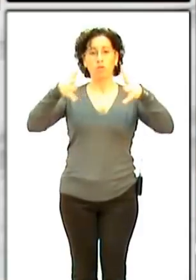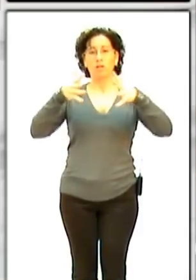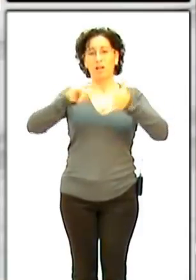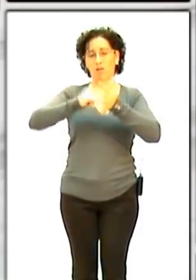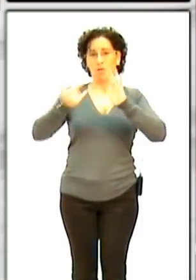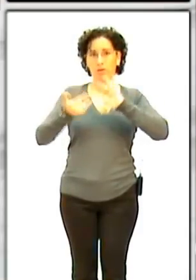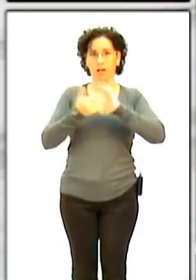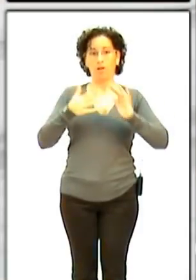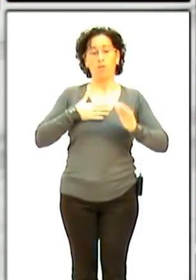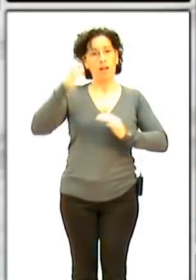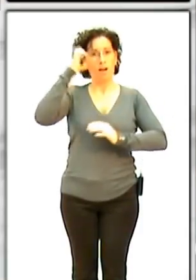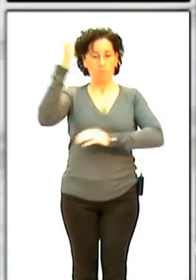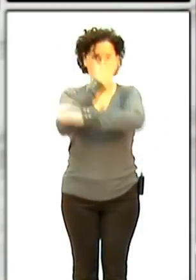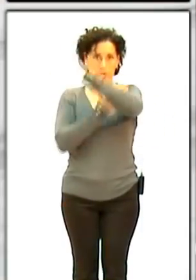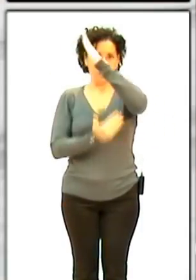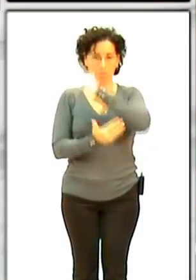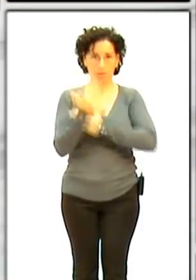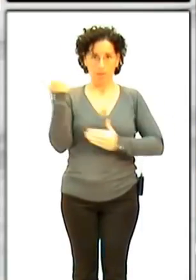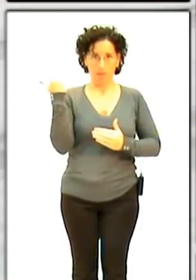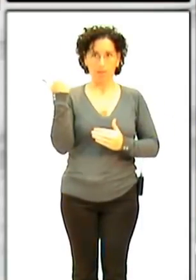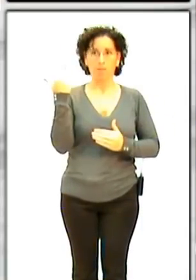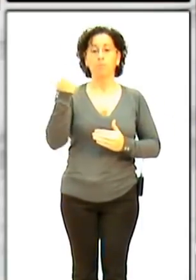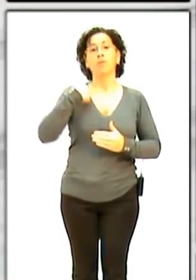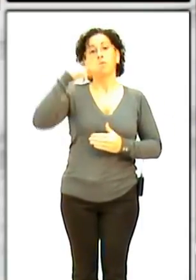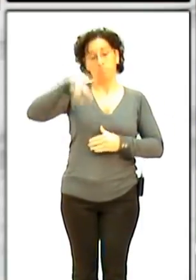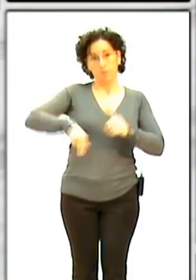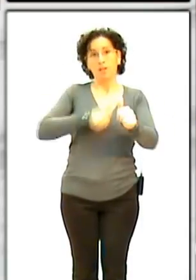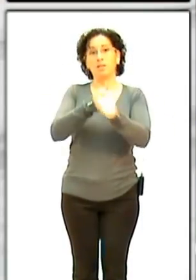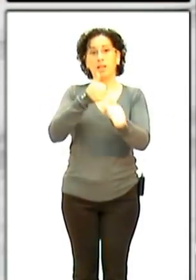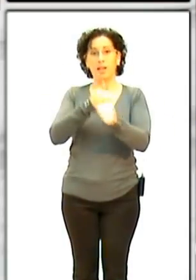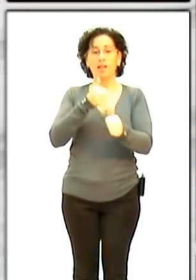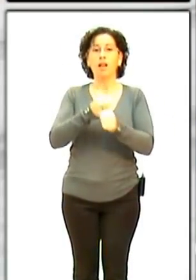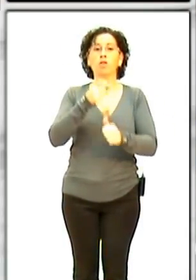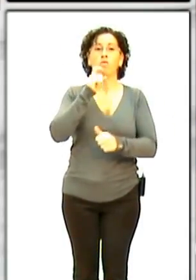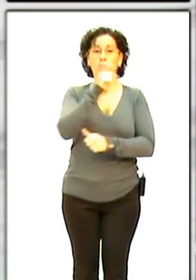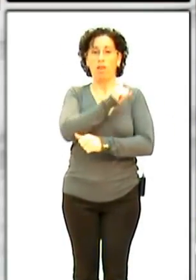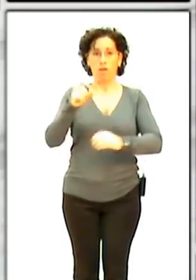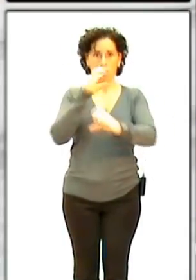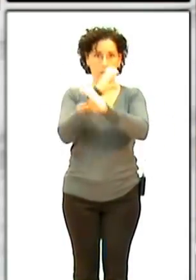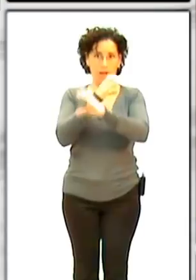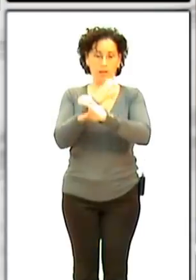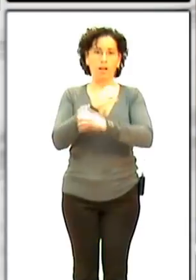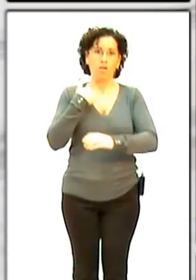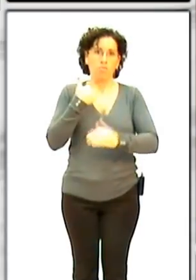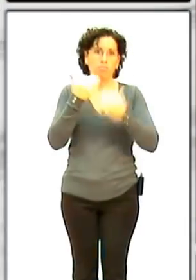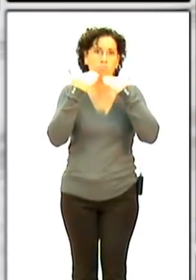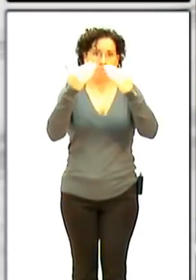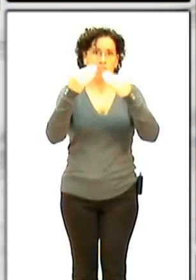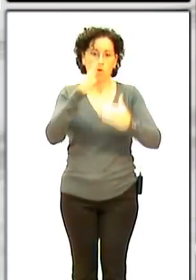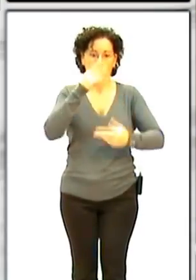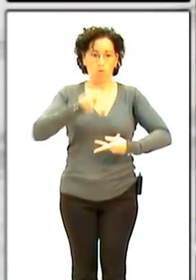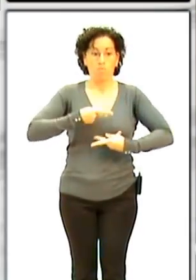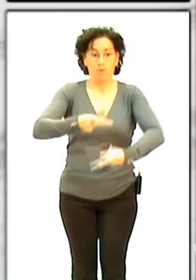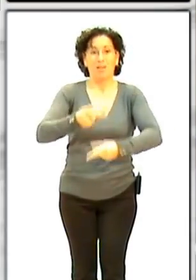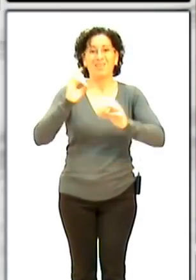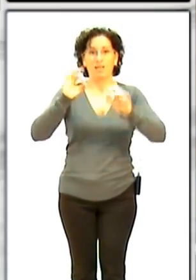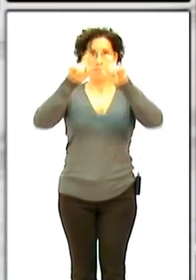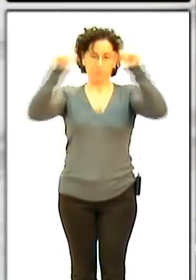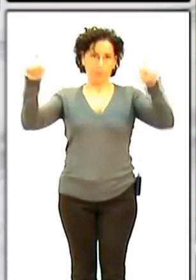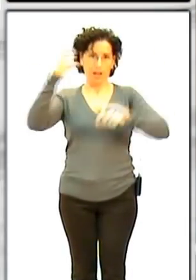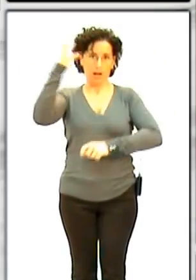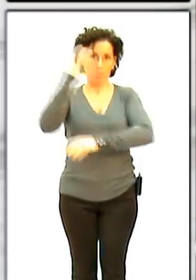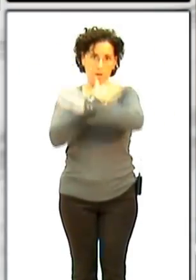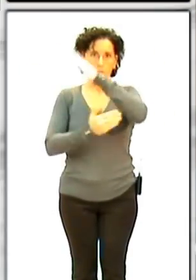sobre Discapacidad y soy secretario de la Fundación CENTAC, a la que le agradezco la invitación que nos ha hecho al Real Patronato